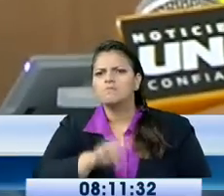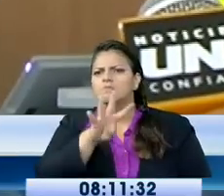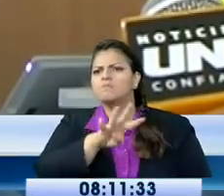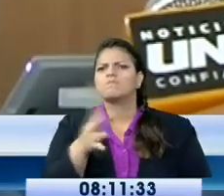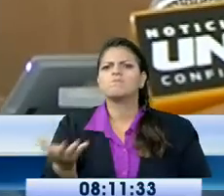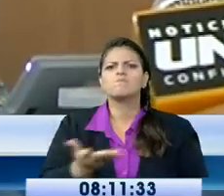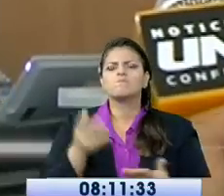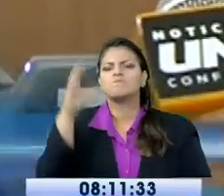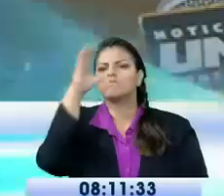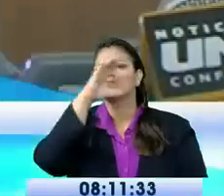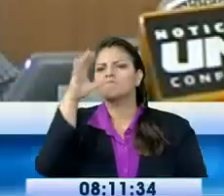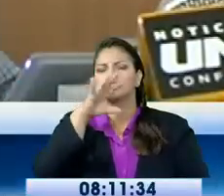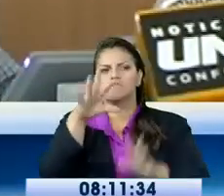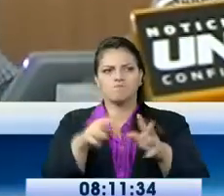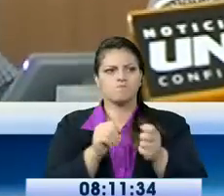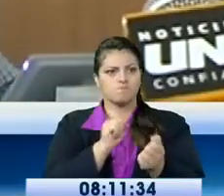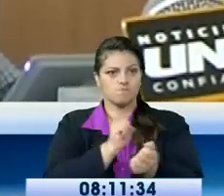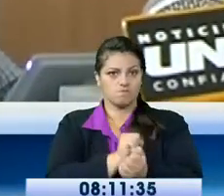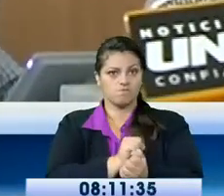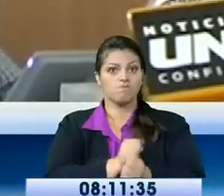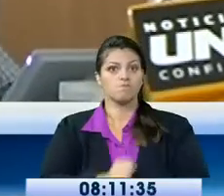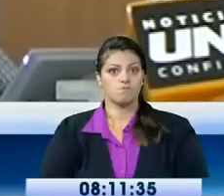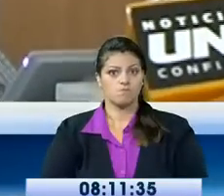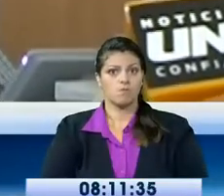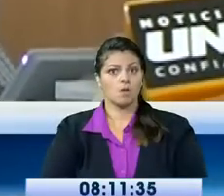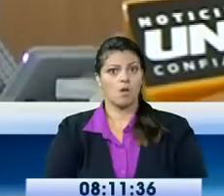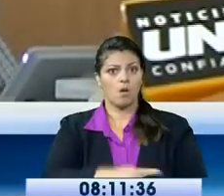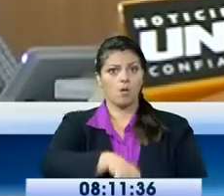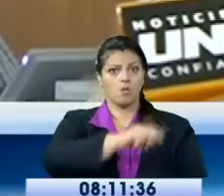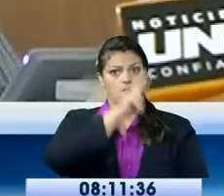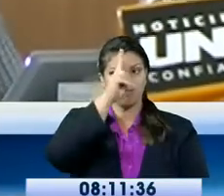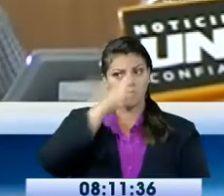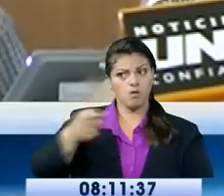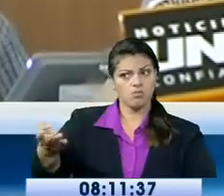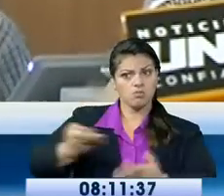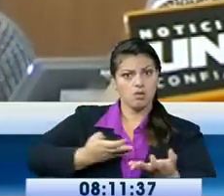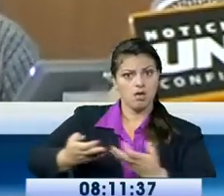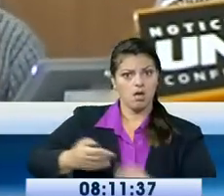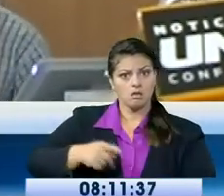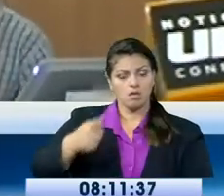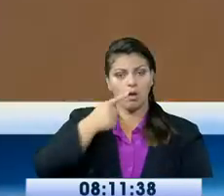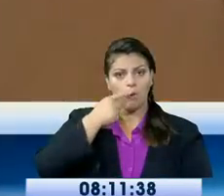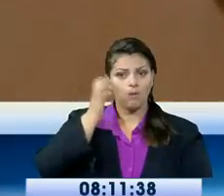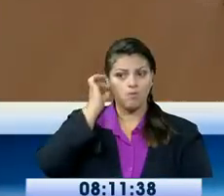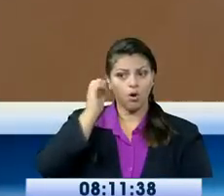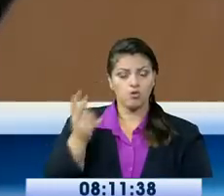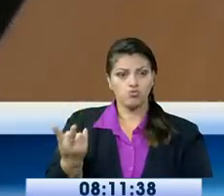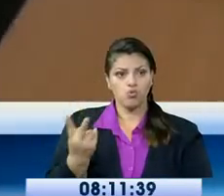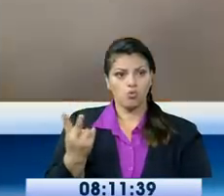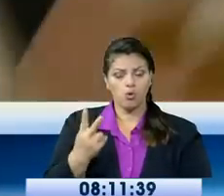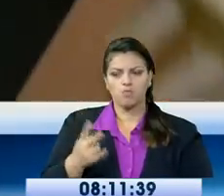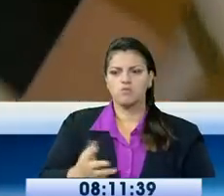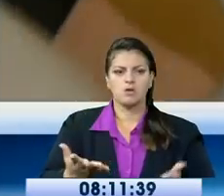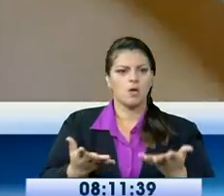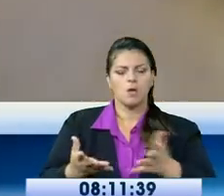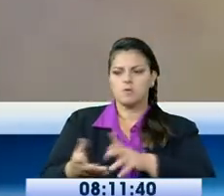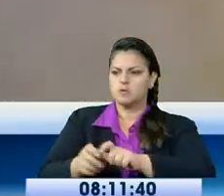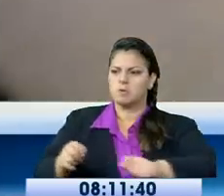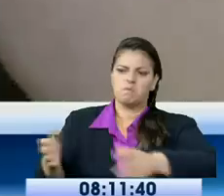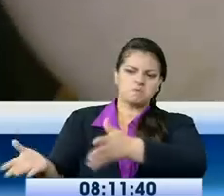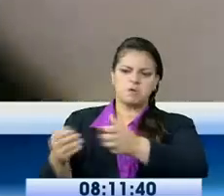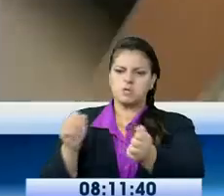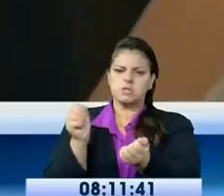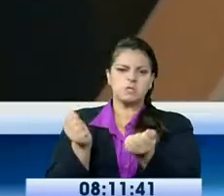amarrar a las personas que trabajaban en la avícola para proceder a cometer el ilícito. A los antisociales se les encontró